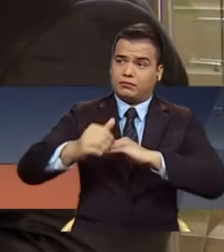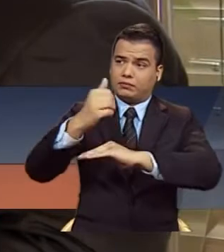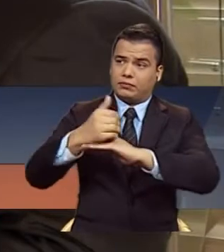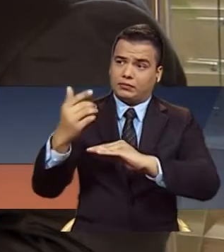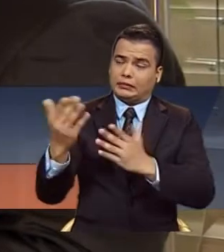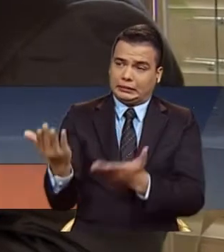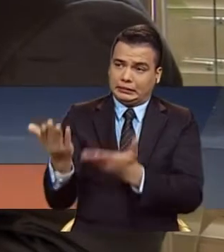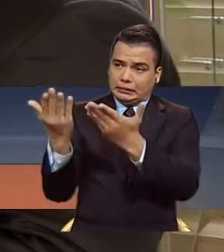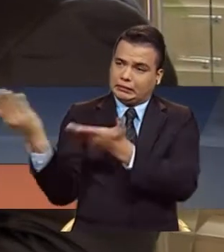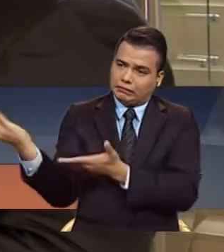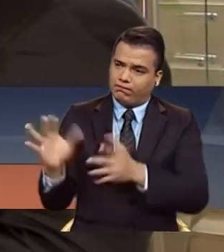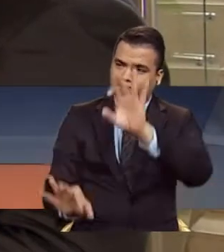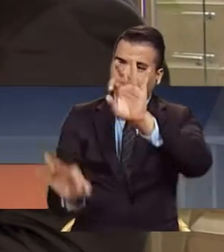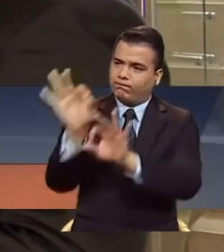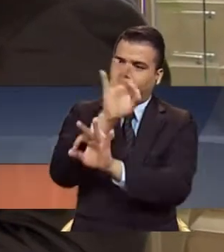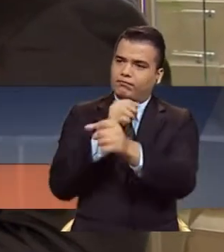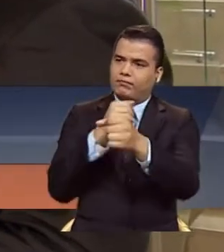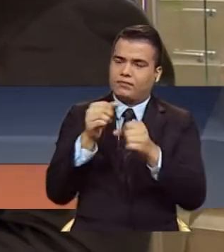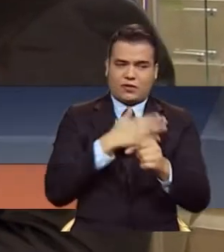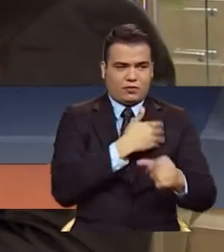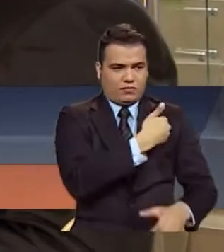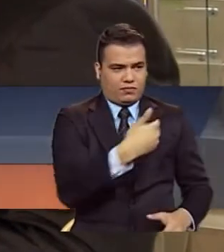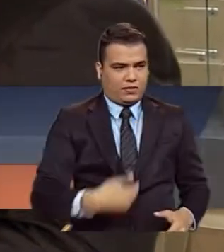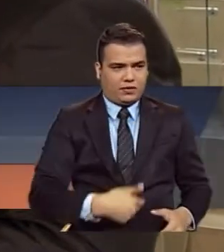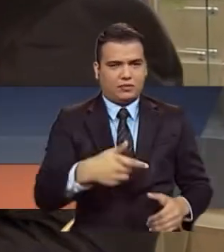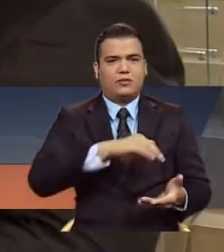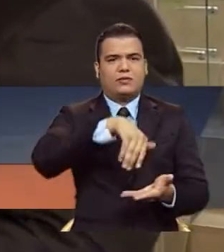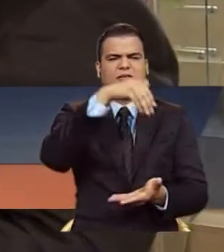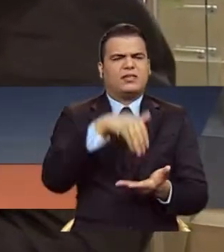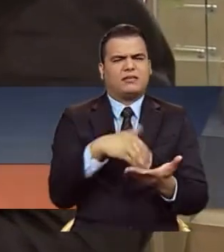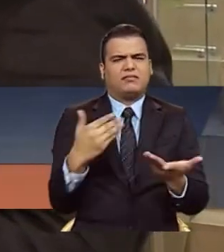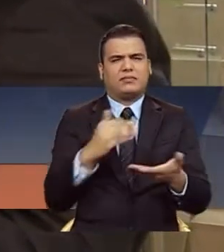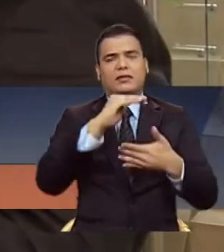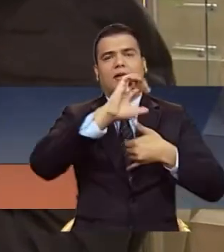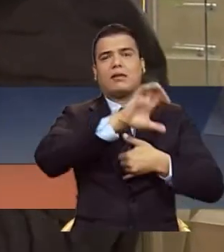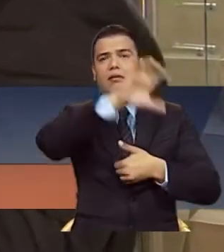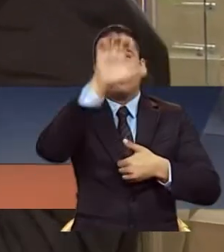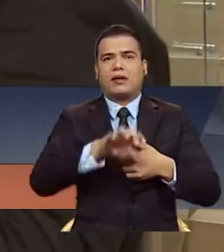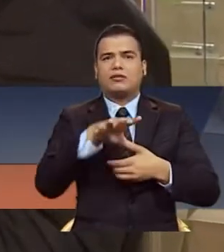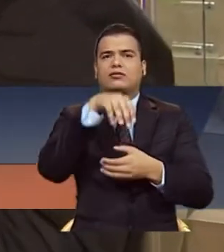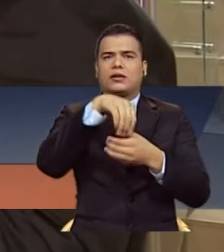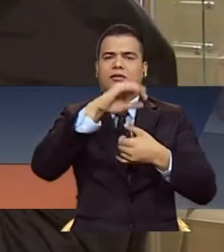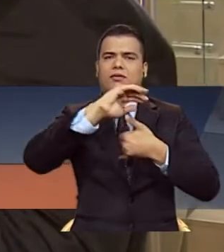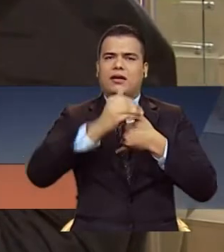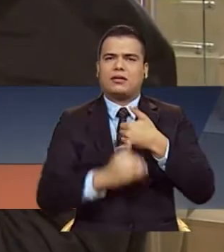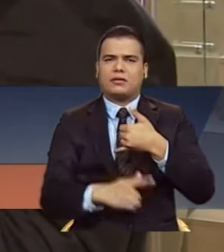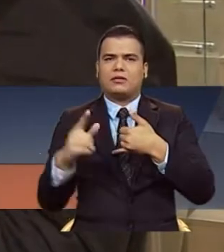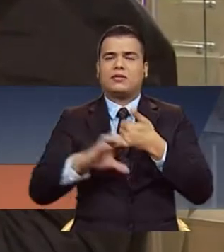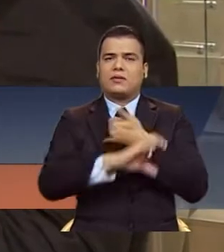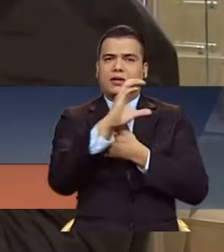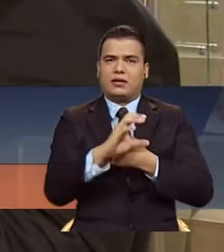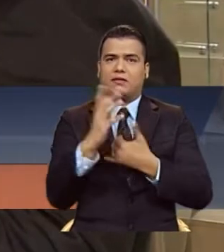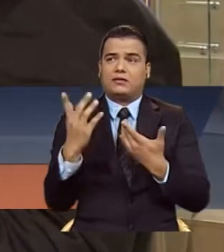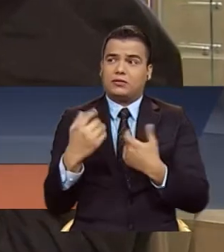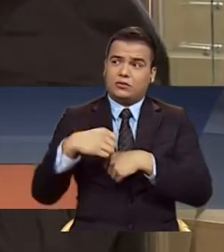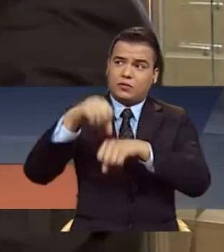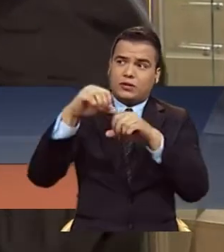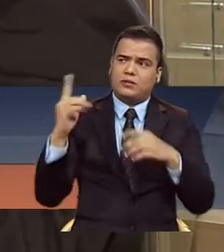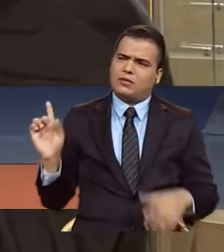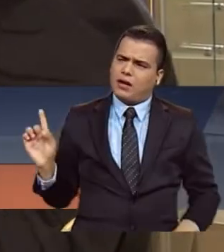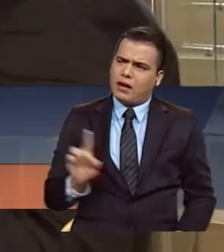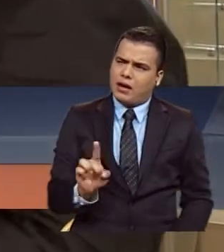presidente para la división central, eso es los países andinos y el Caribe, para Mastercard. El fruto de muchos años de trabajo, de esfuerzo y sobre